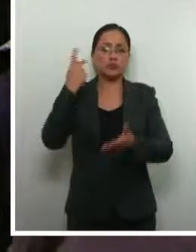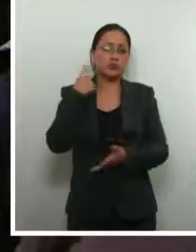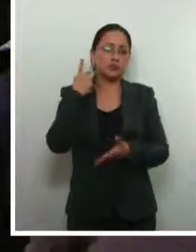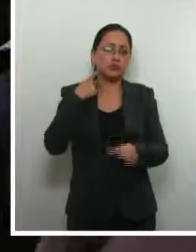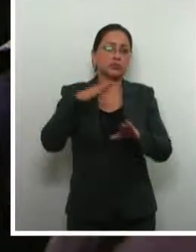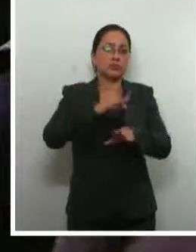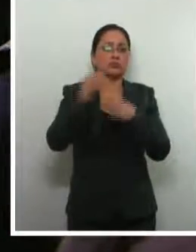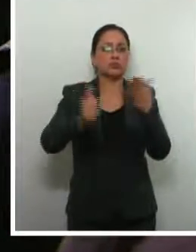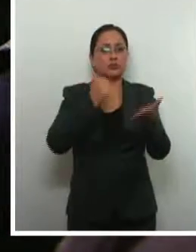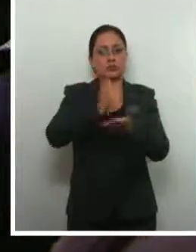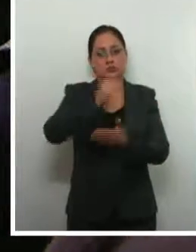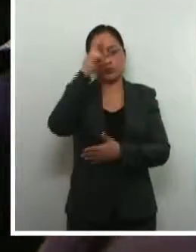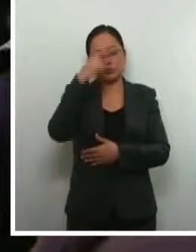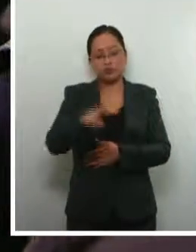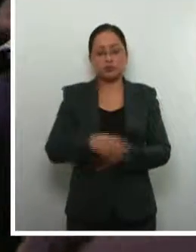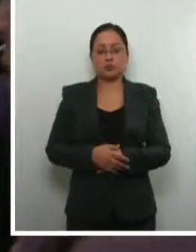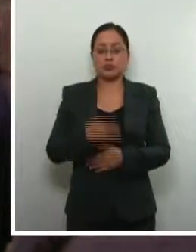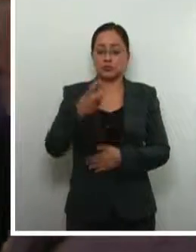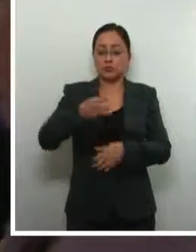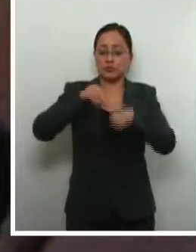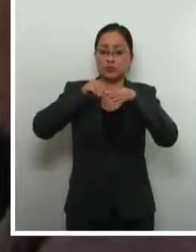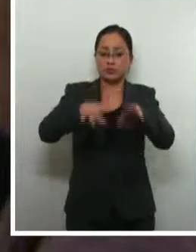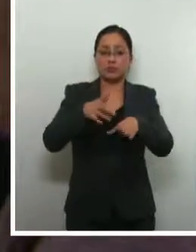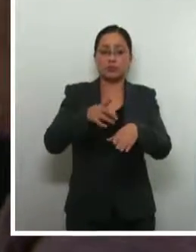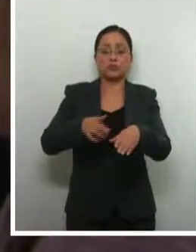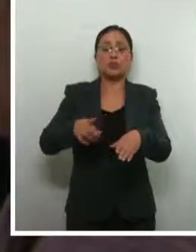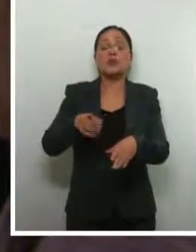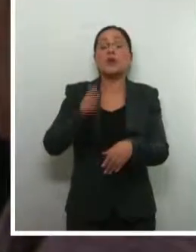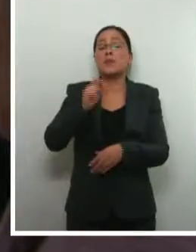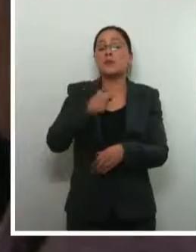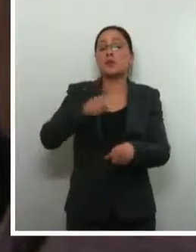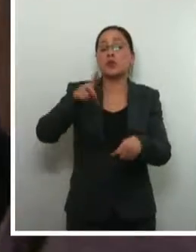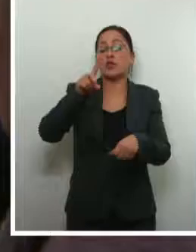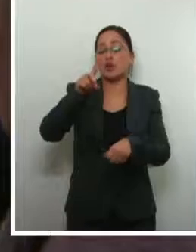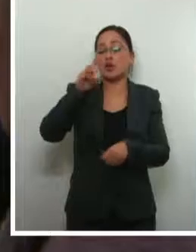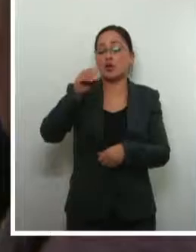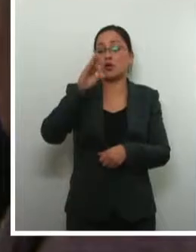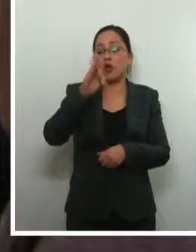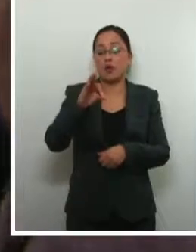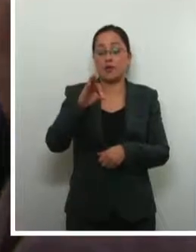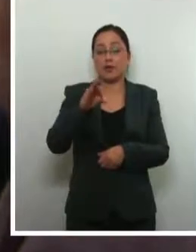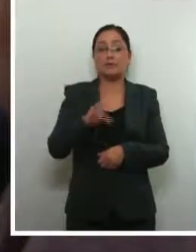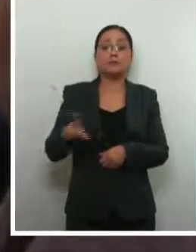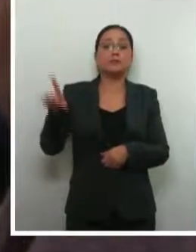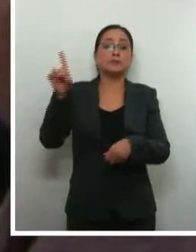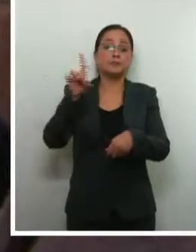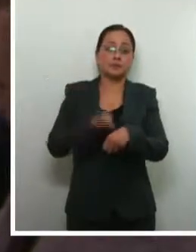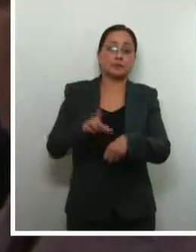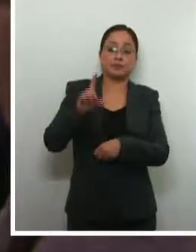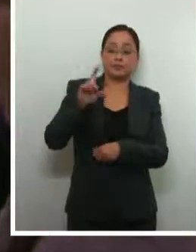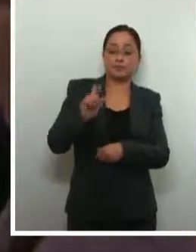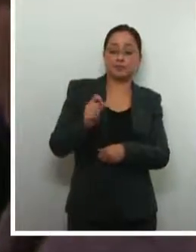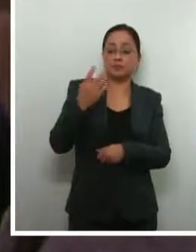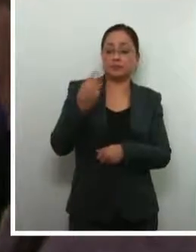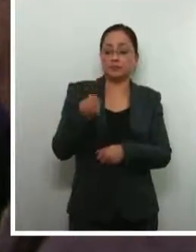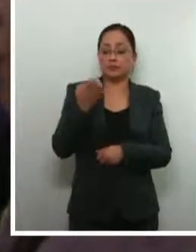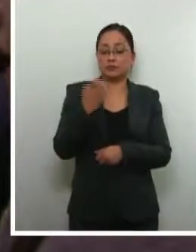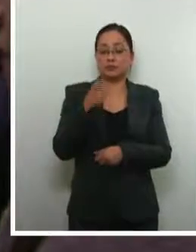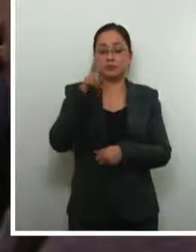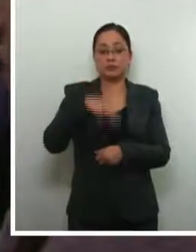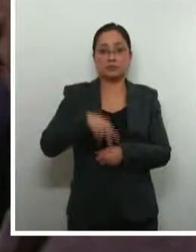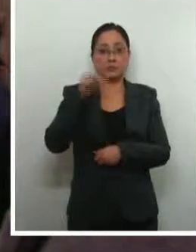de la Ciudad de México, publicado en la edición vespertina del Diario Oficial de la Federación el pasado 29 de enero